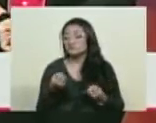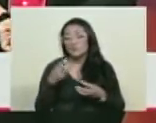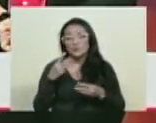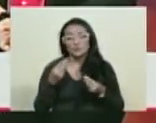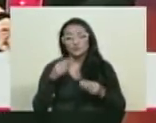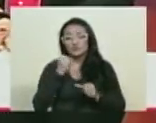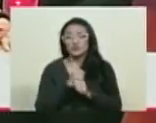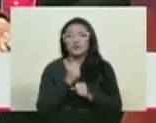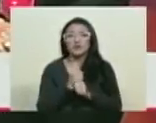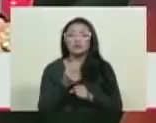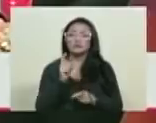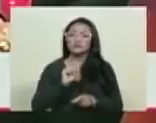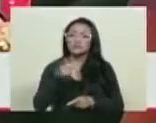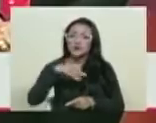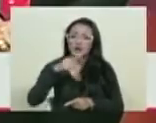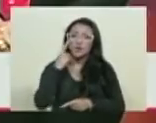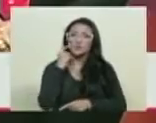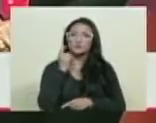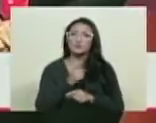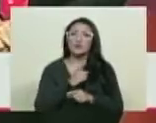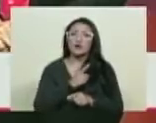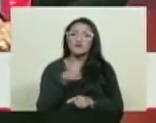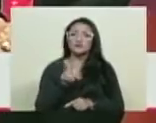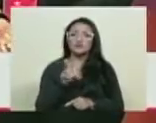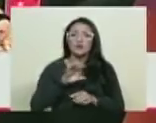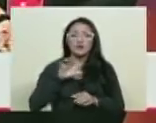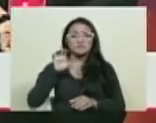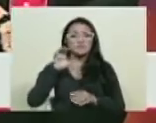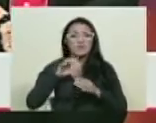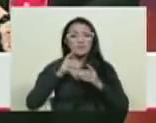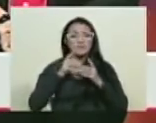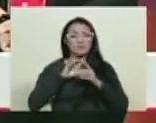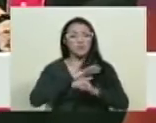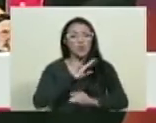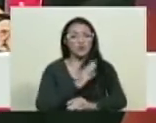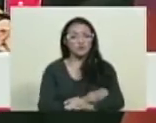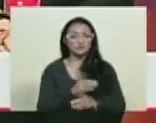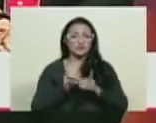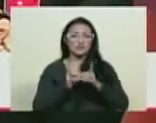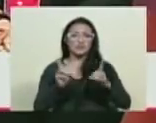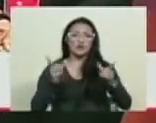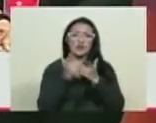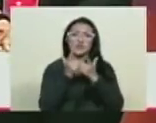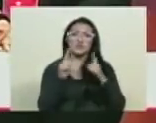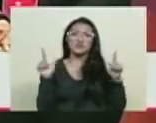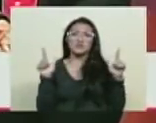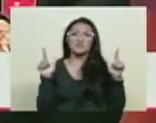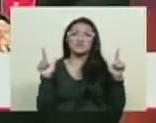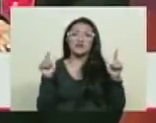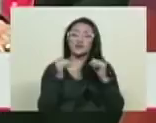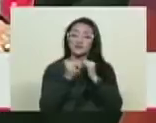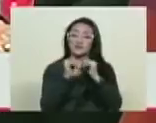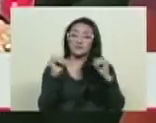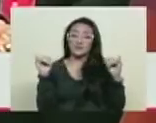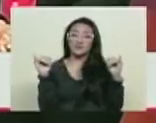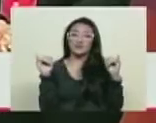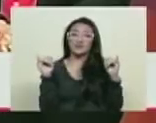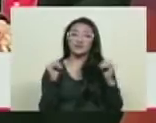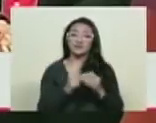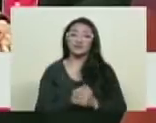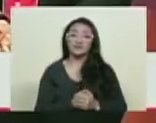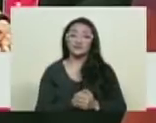acostumbrémonos venezuela es un país poderoso democrático libre soberano e independiente y por ahí debemos